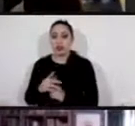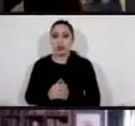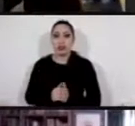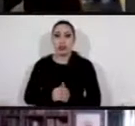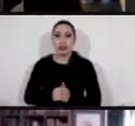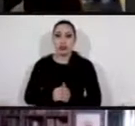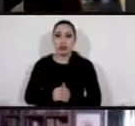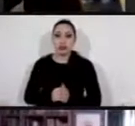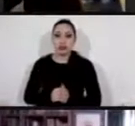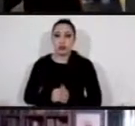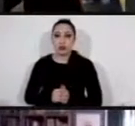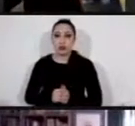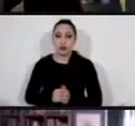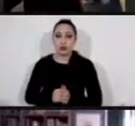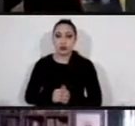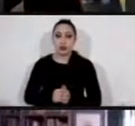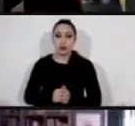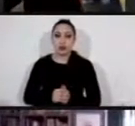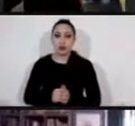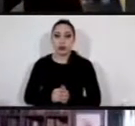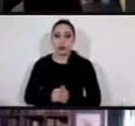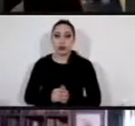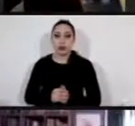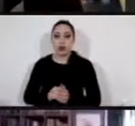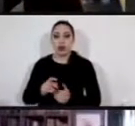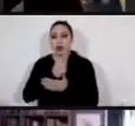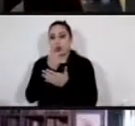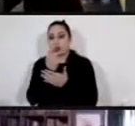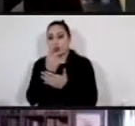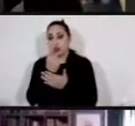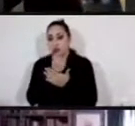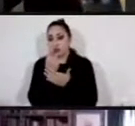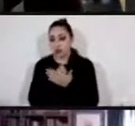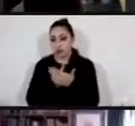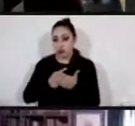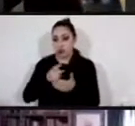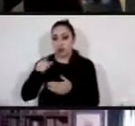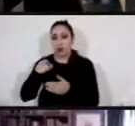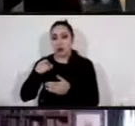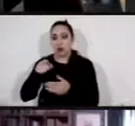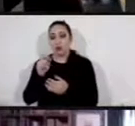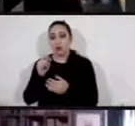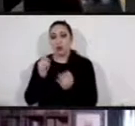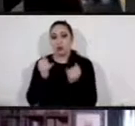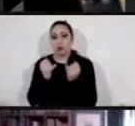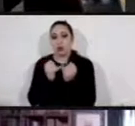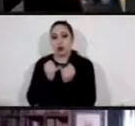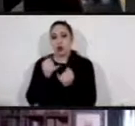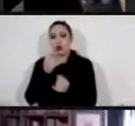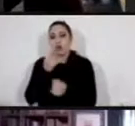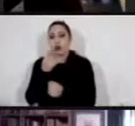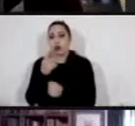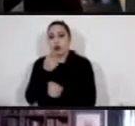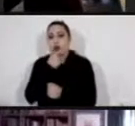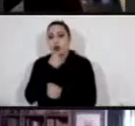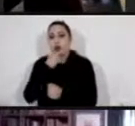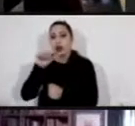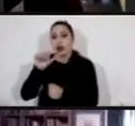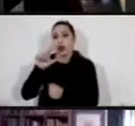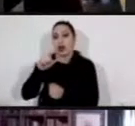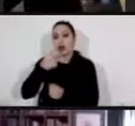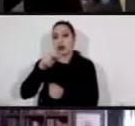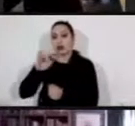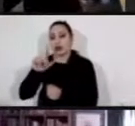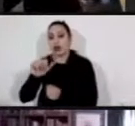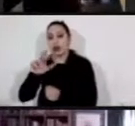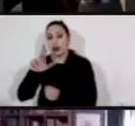especializado en el diseño de cartel, con obra expuesta internacionalmente, Germán Montalvo Aguilar, que tiene